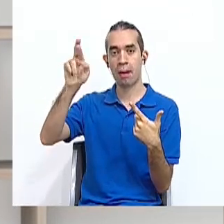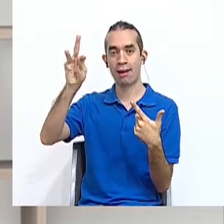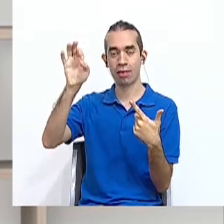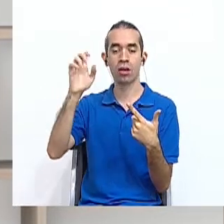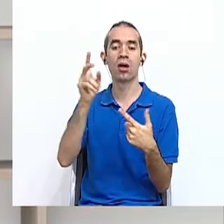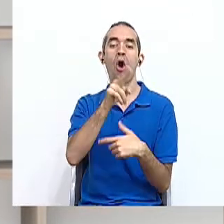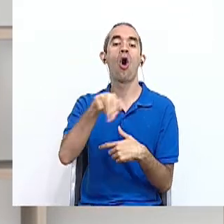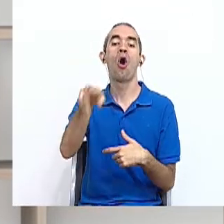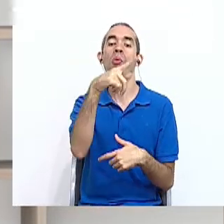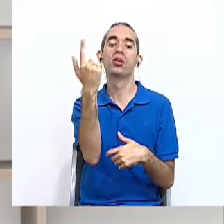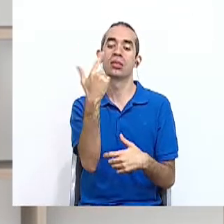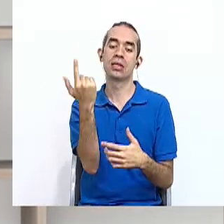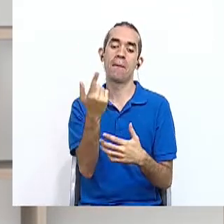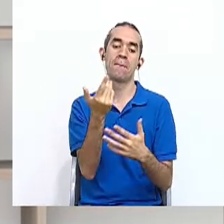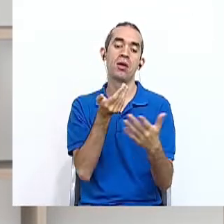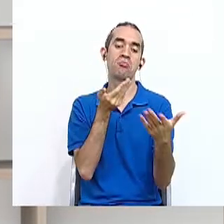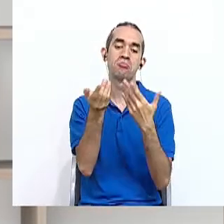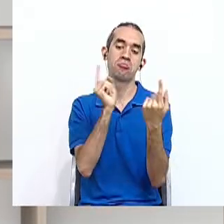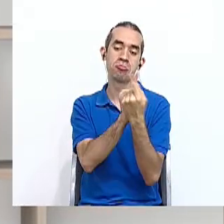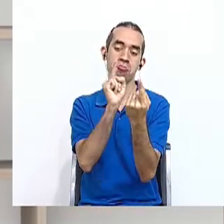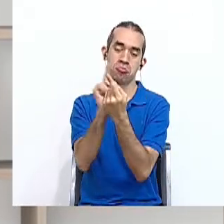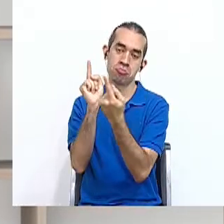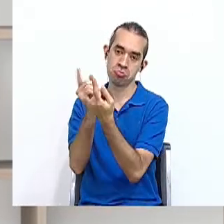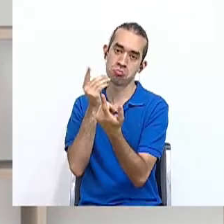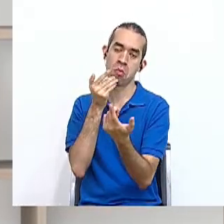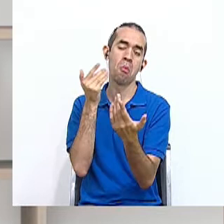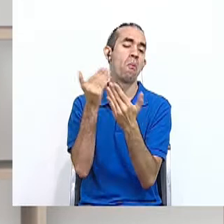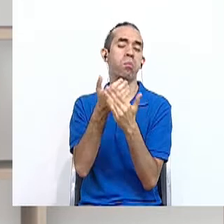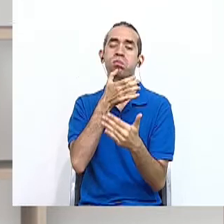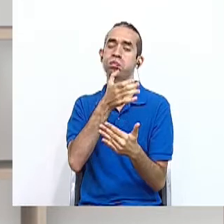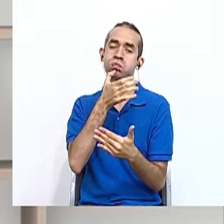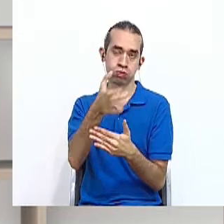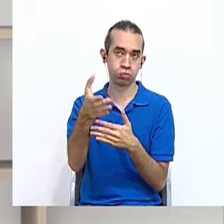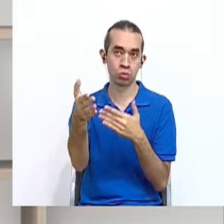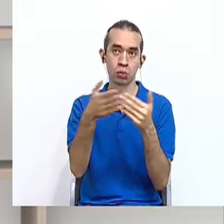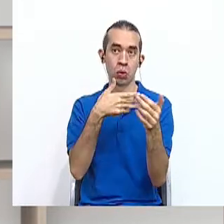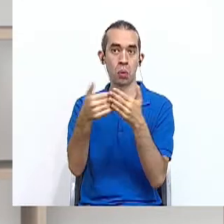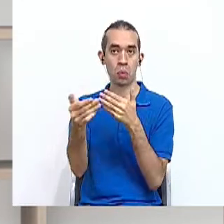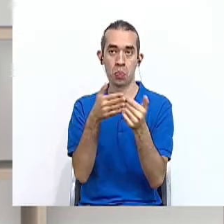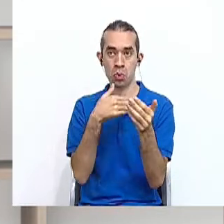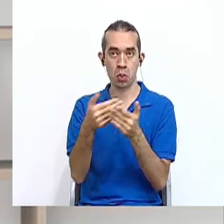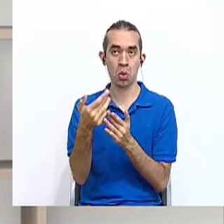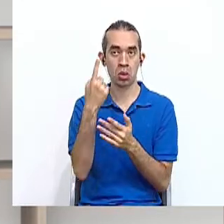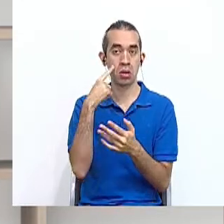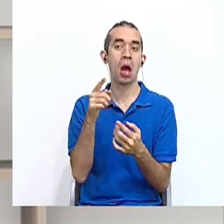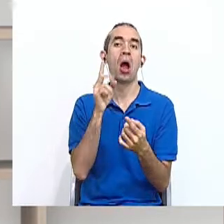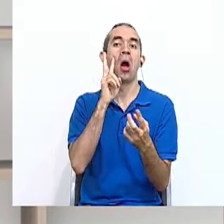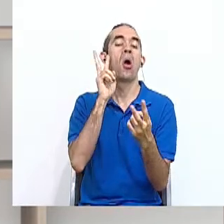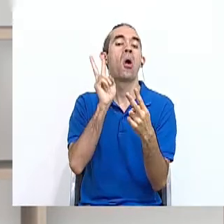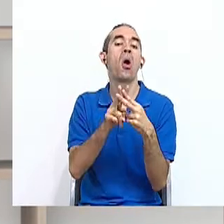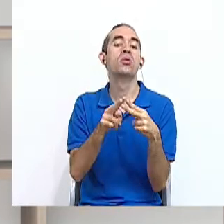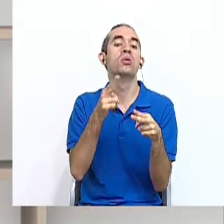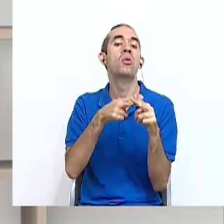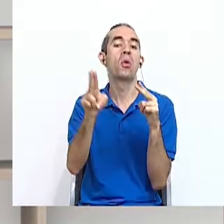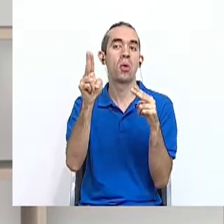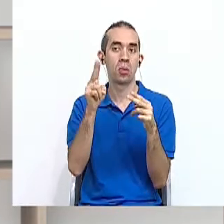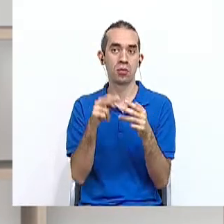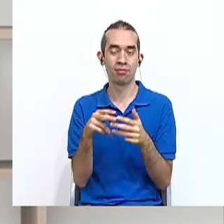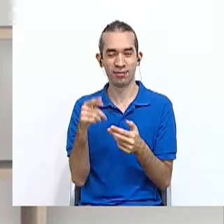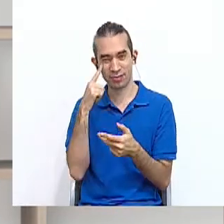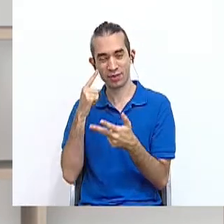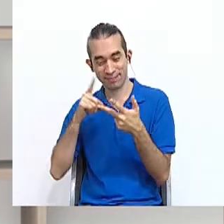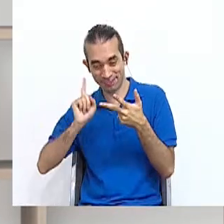trayectoria siempre me han dado buenos consejos, incluso si apenas nos conocíamos. Por